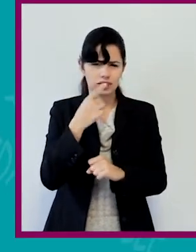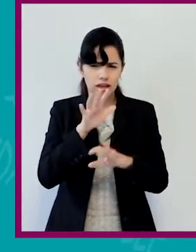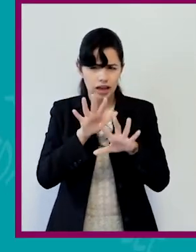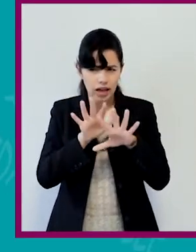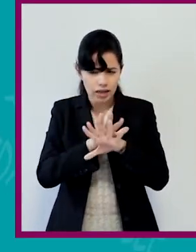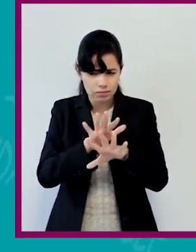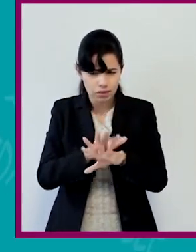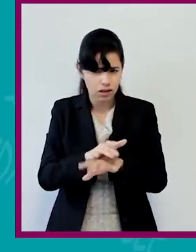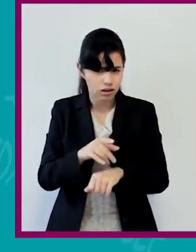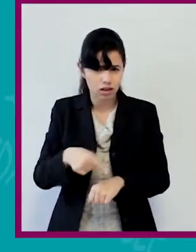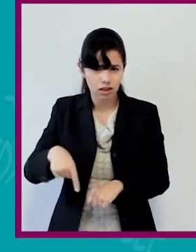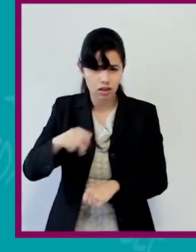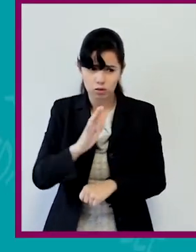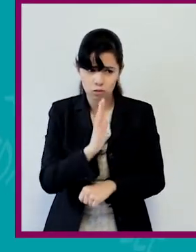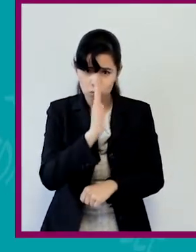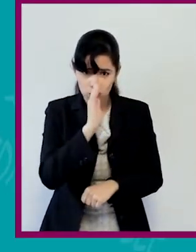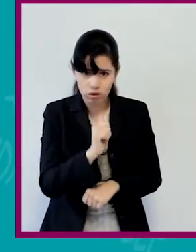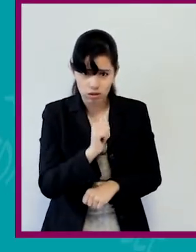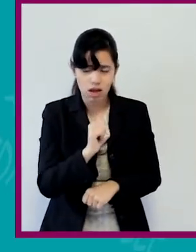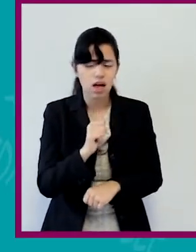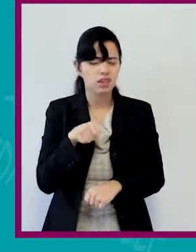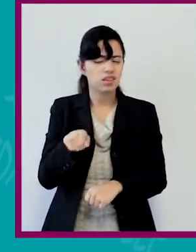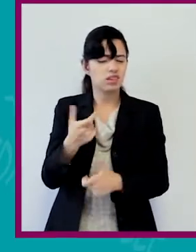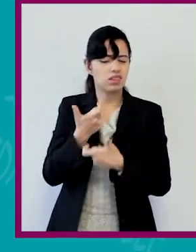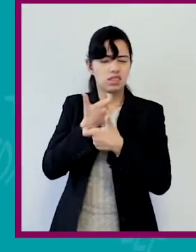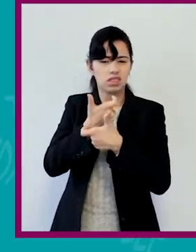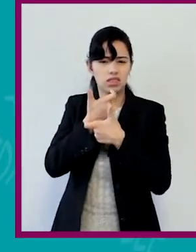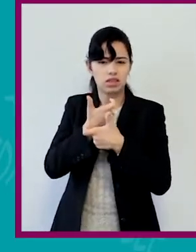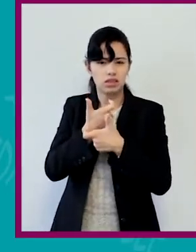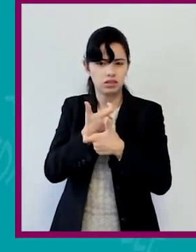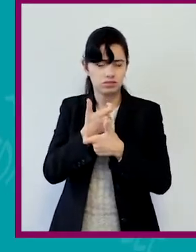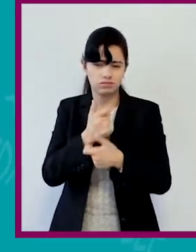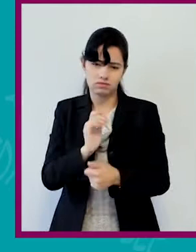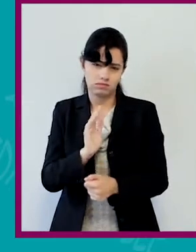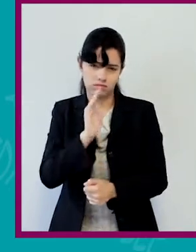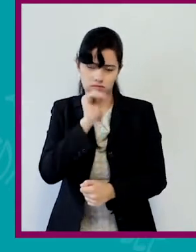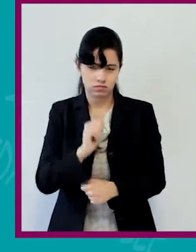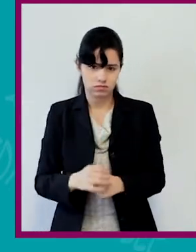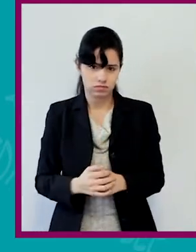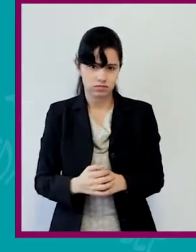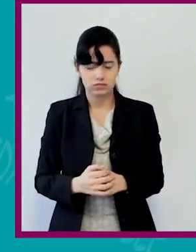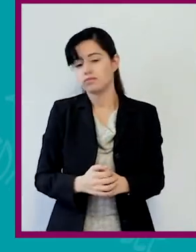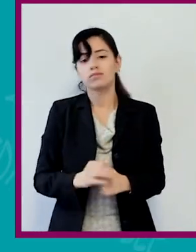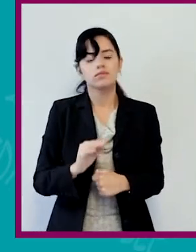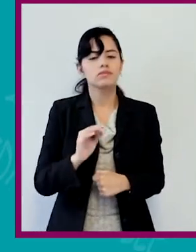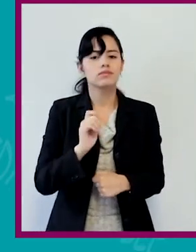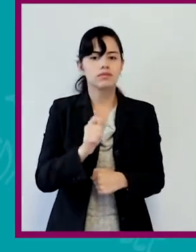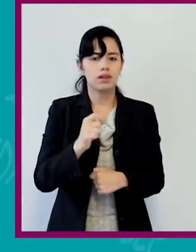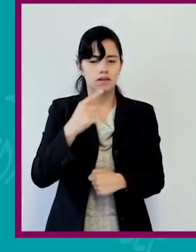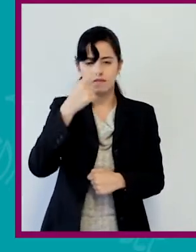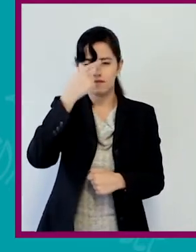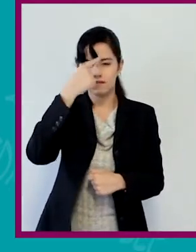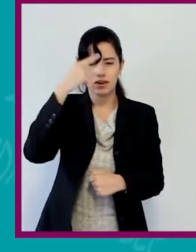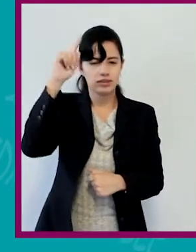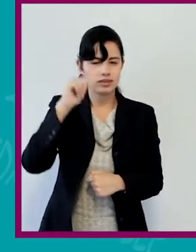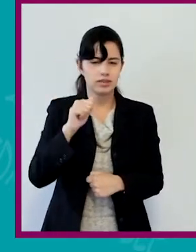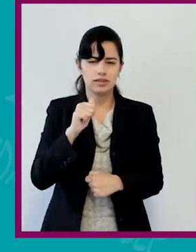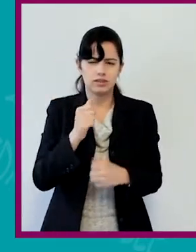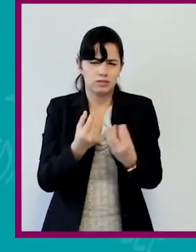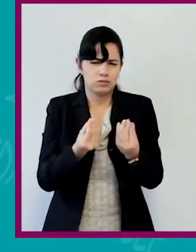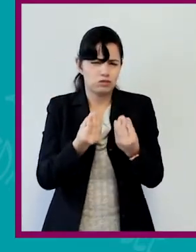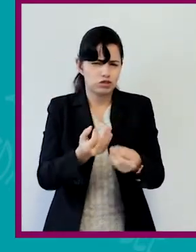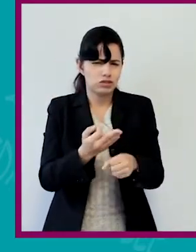suerte o a los que tienen derecho. Es decir, es muy fácil y se hacen muchísimos chistes sobre gays y